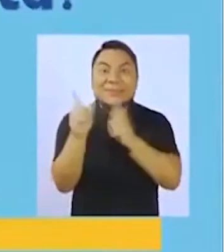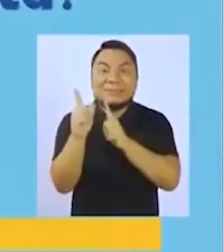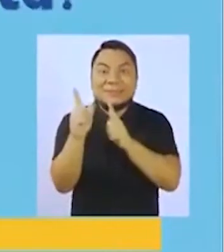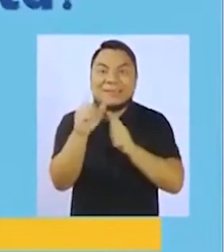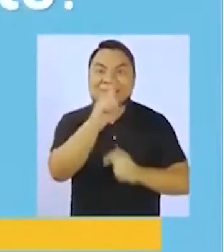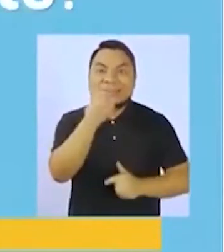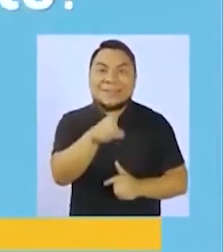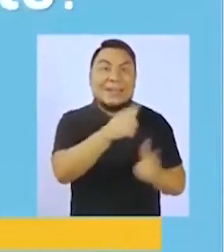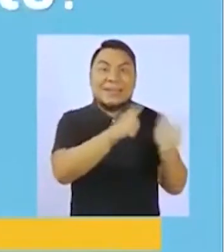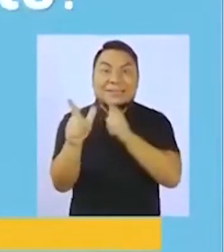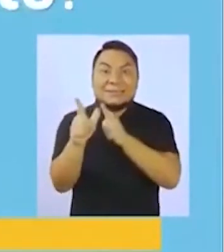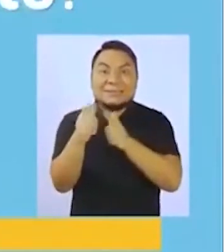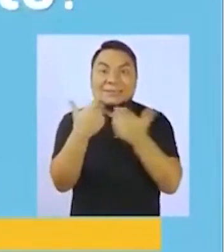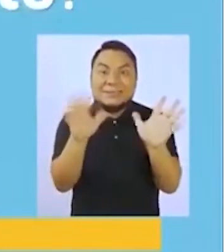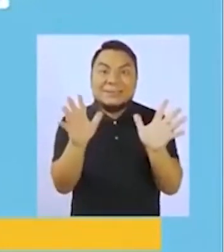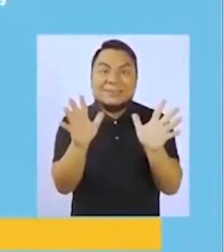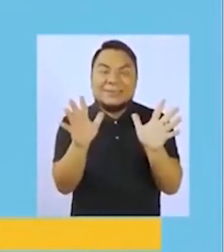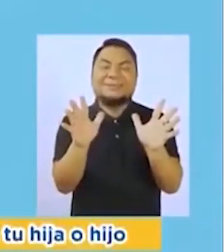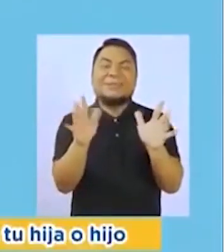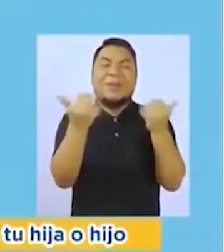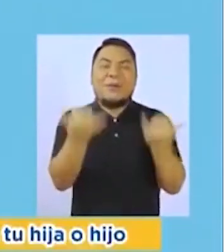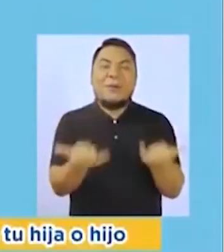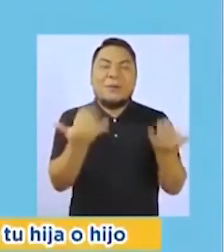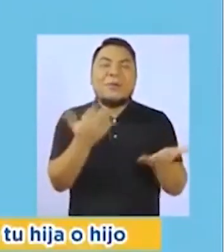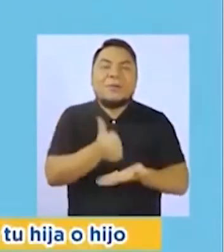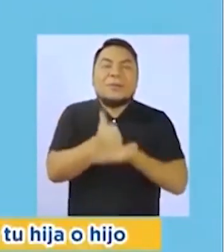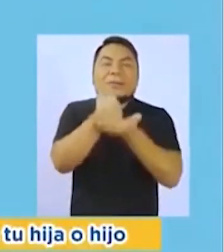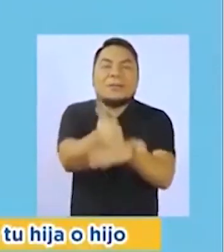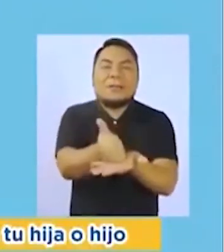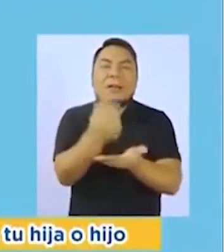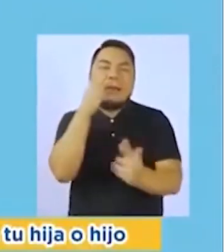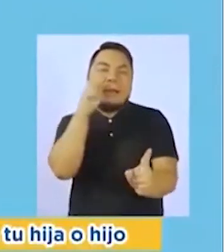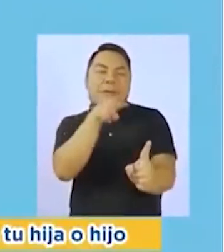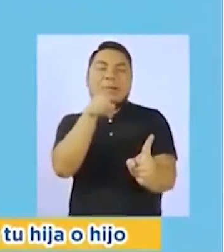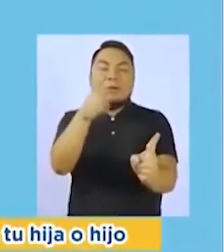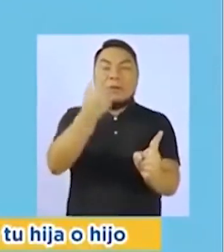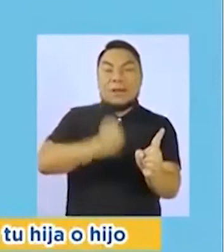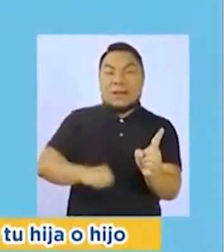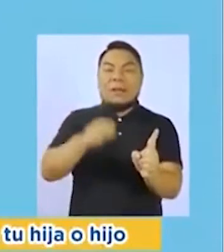bueno, es un joven que tiene bastante